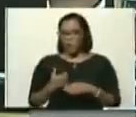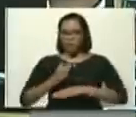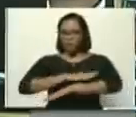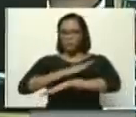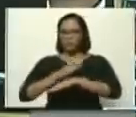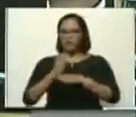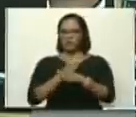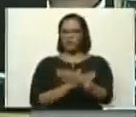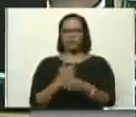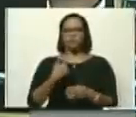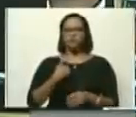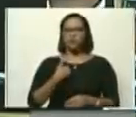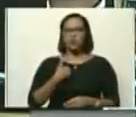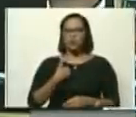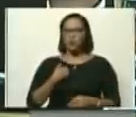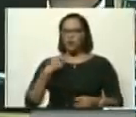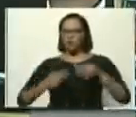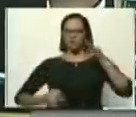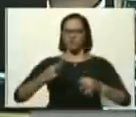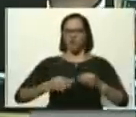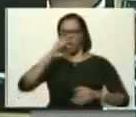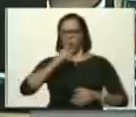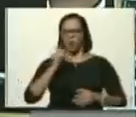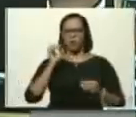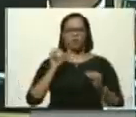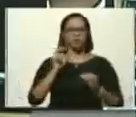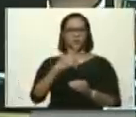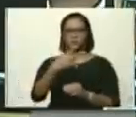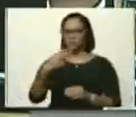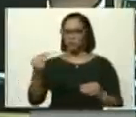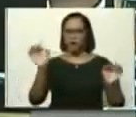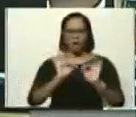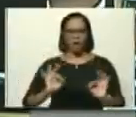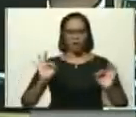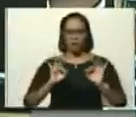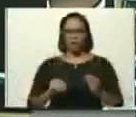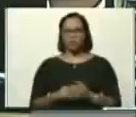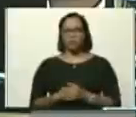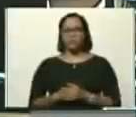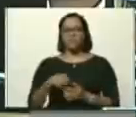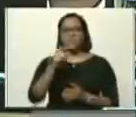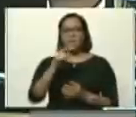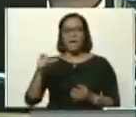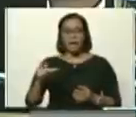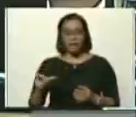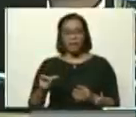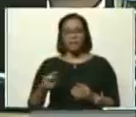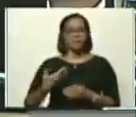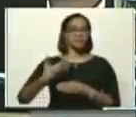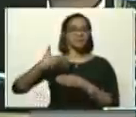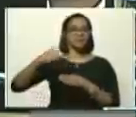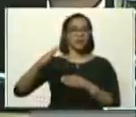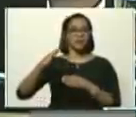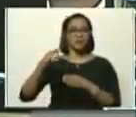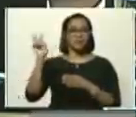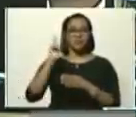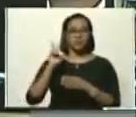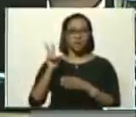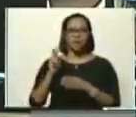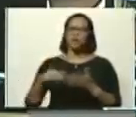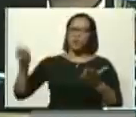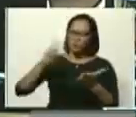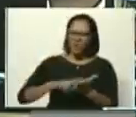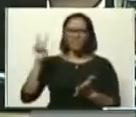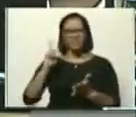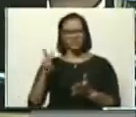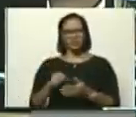para odiar a nadie. Pero ojalá los que están afuera, que se fueron así, se vengan para Venezuela a trabajar, porque este país le pertenece a ustedes